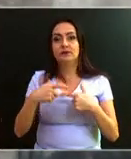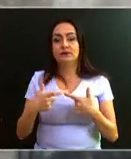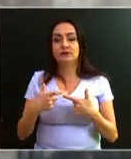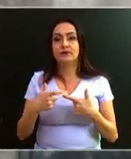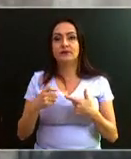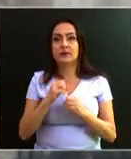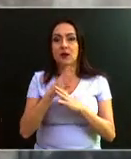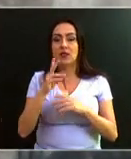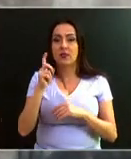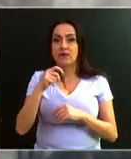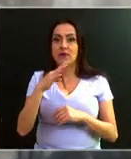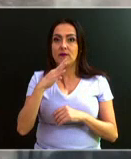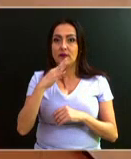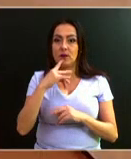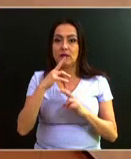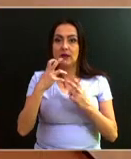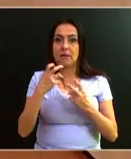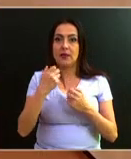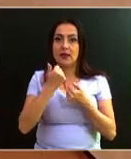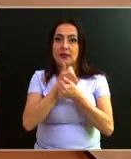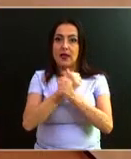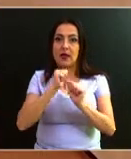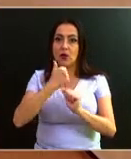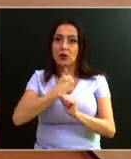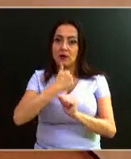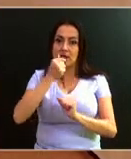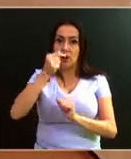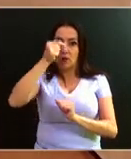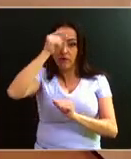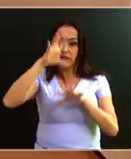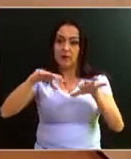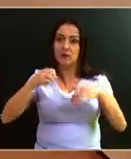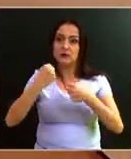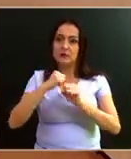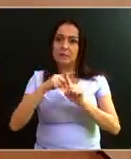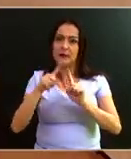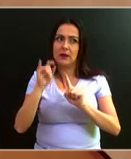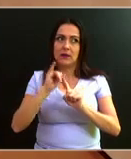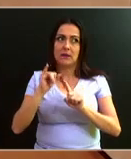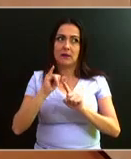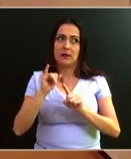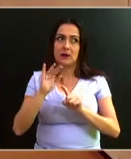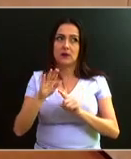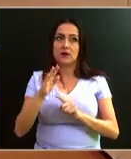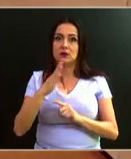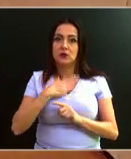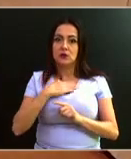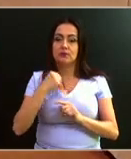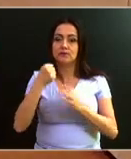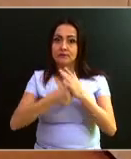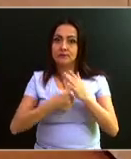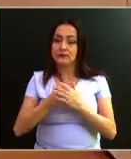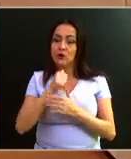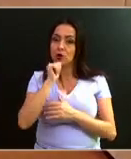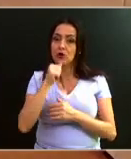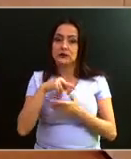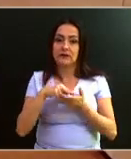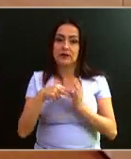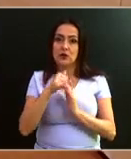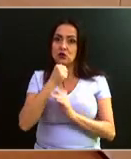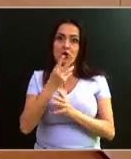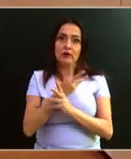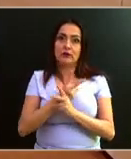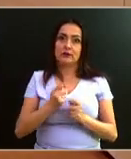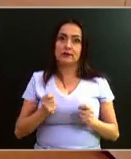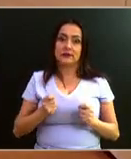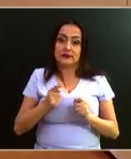Evidentemente hay que hablar aquí de un tema de autonomía de los gobiernos locales, pero además, como he sido insistente, no se trata nada más de